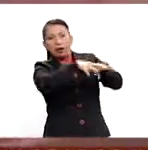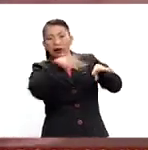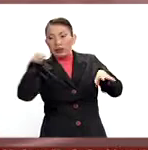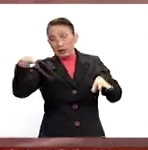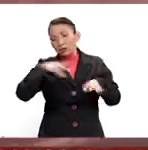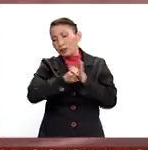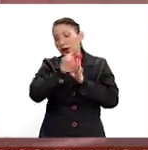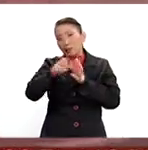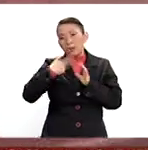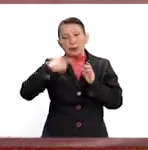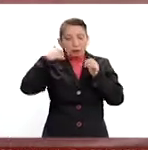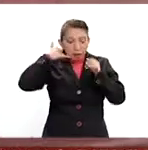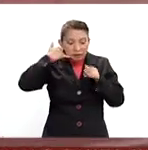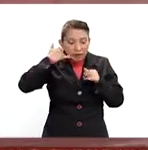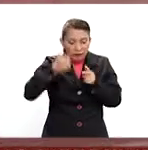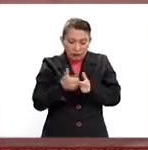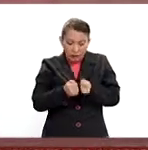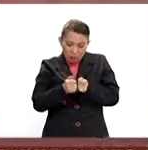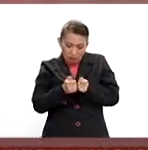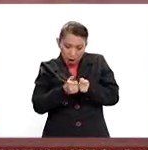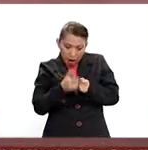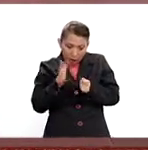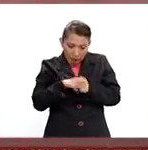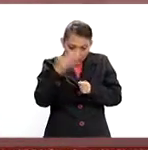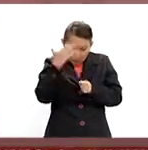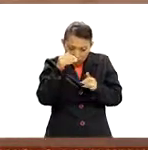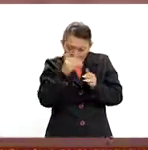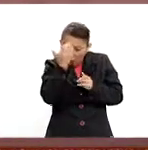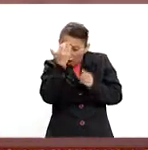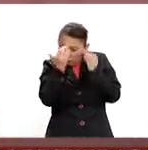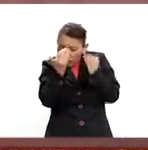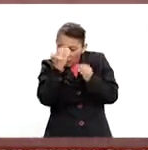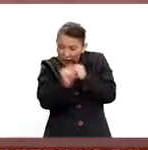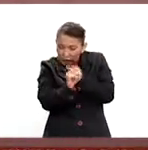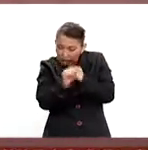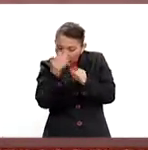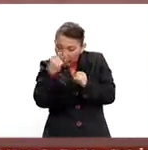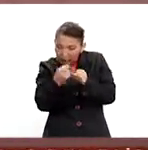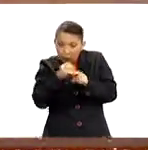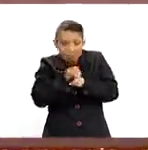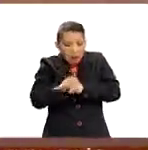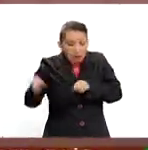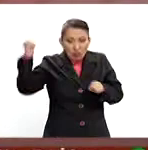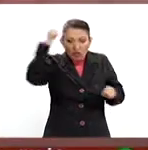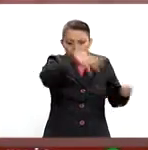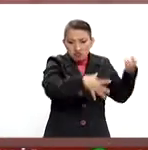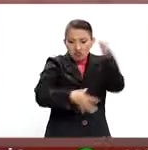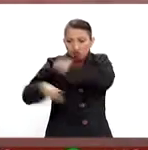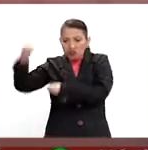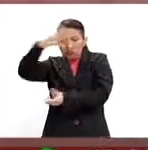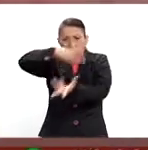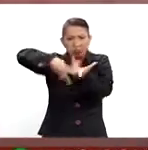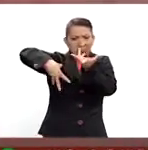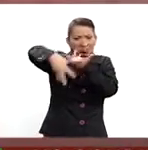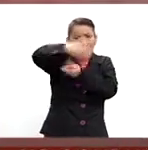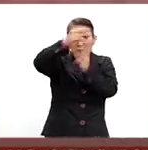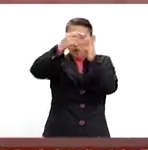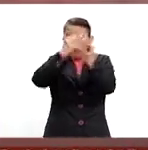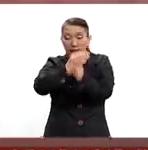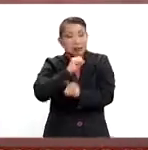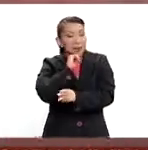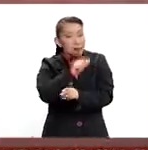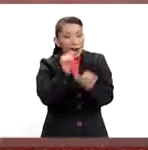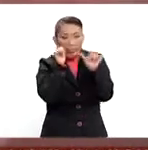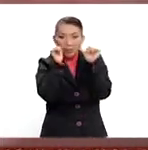acceso, por ejemplo, a un teléfono celular, tiene mayor acceso a Internet, y bueno, la información fluye de una manera impresionante. O los ¿no? niveles